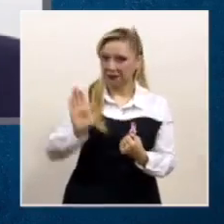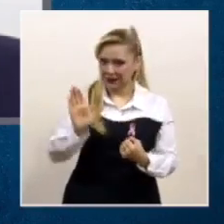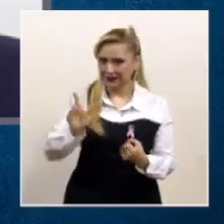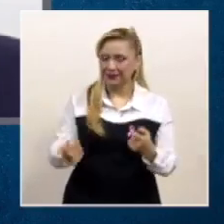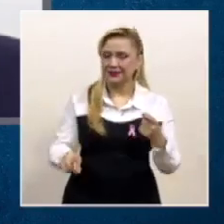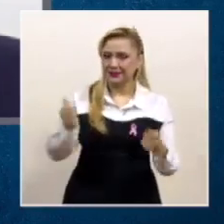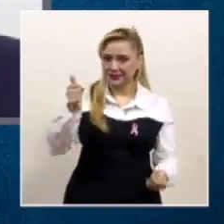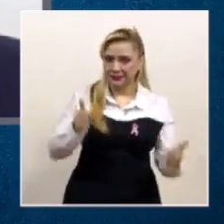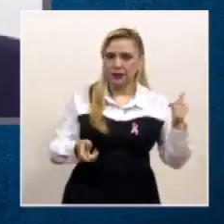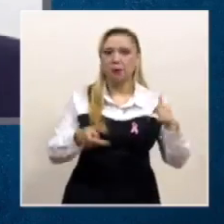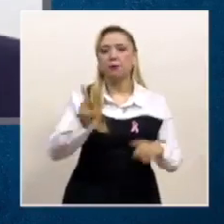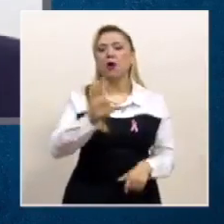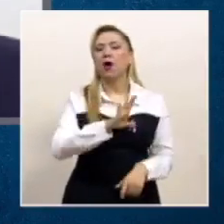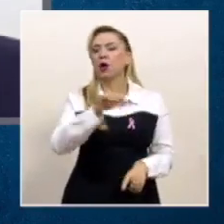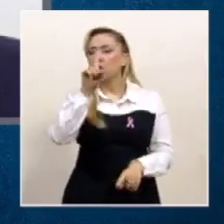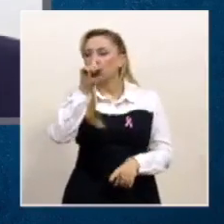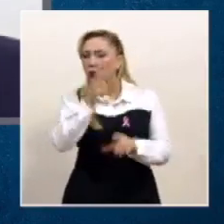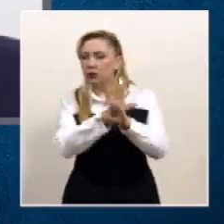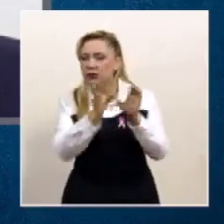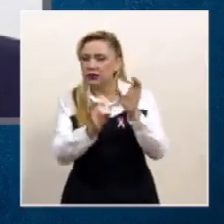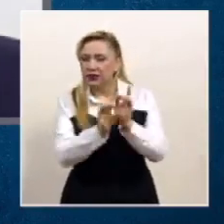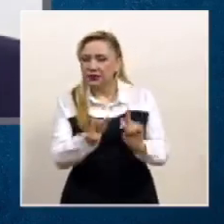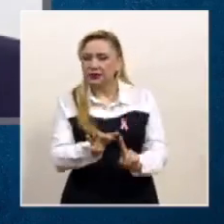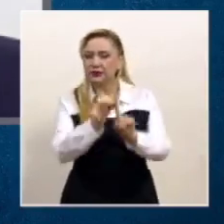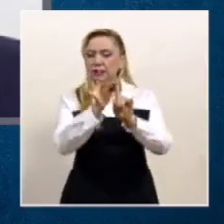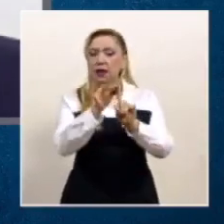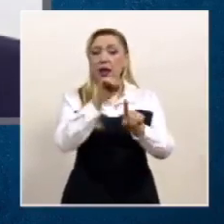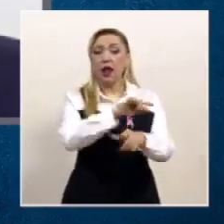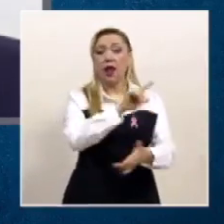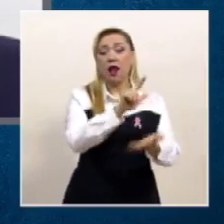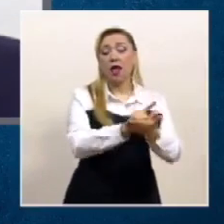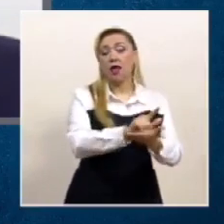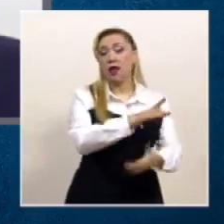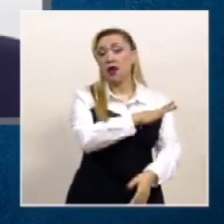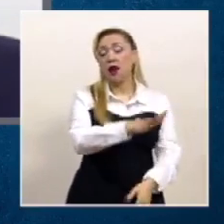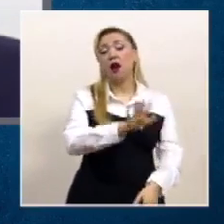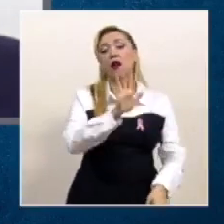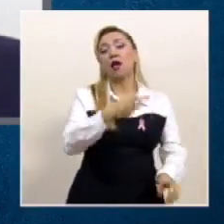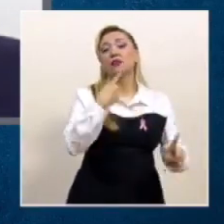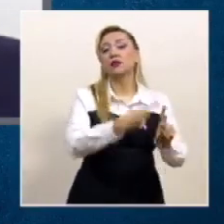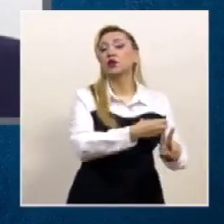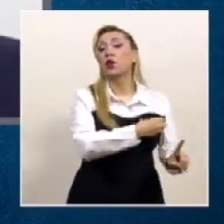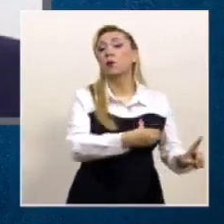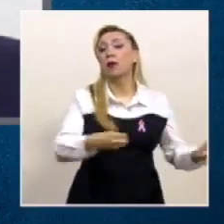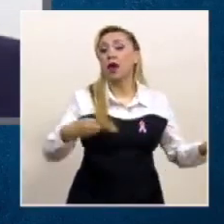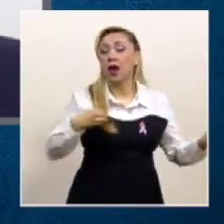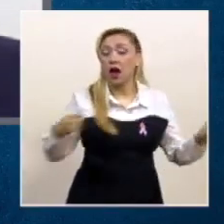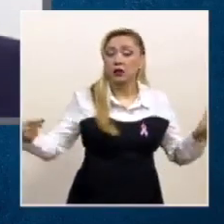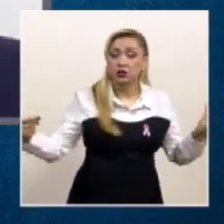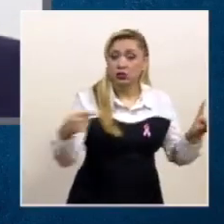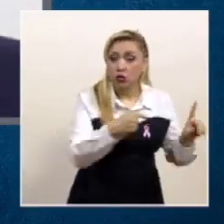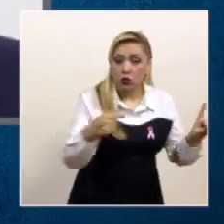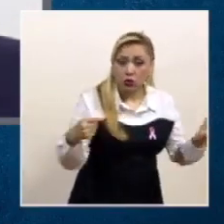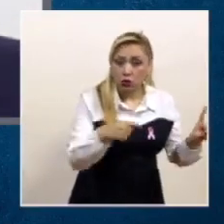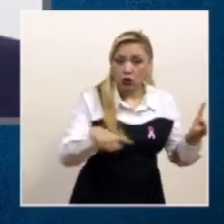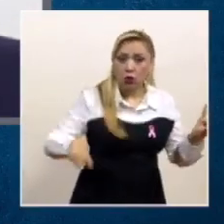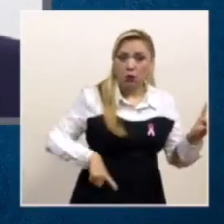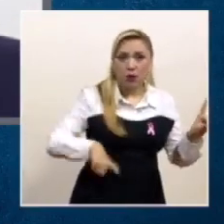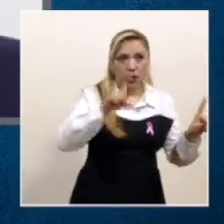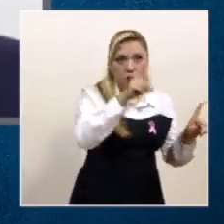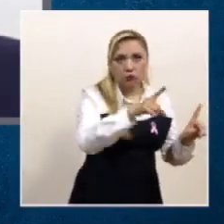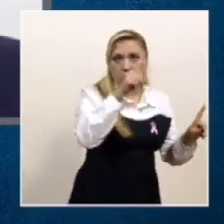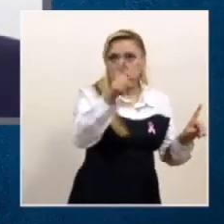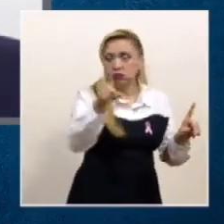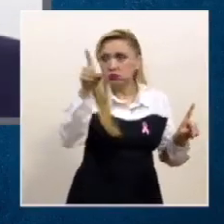una particularidad. La Ley General ya establece obligaciones específicas para entidades de gobierno que